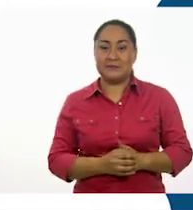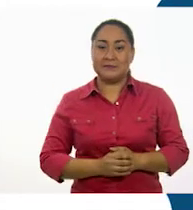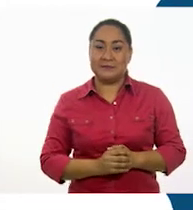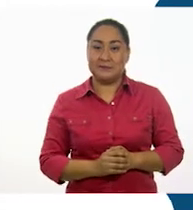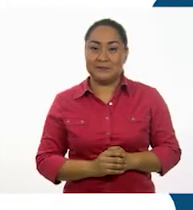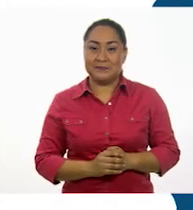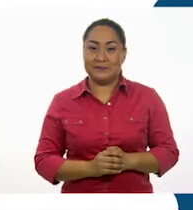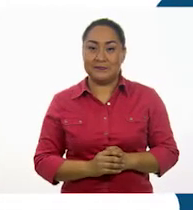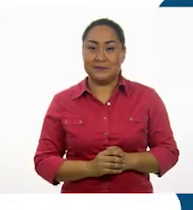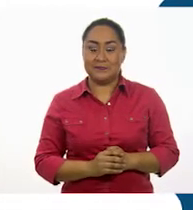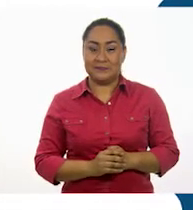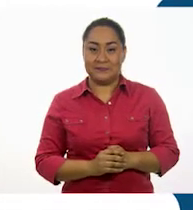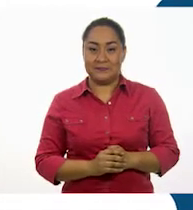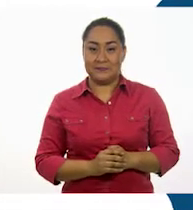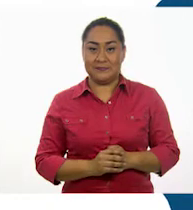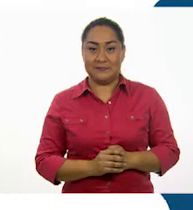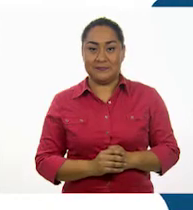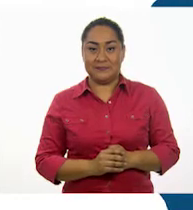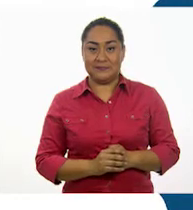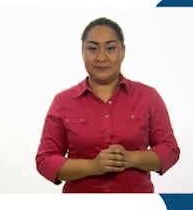aprendeencasa.cep.gov.mx.